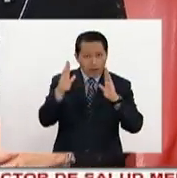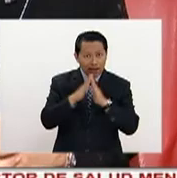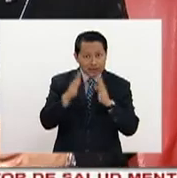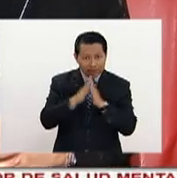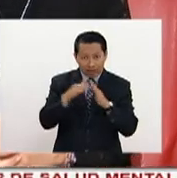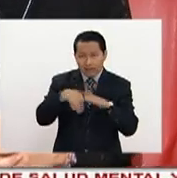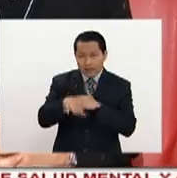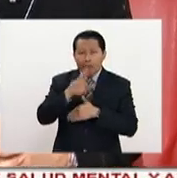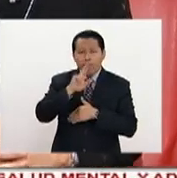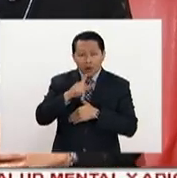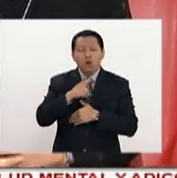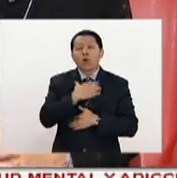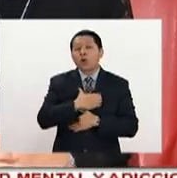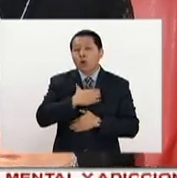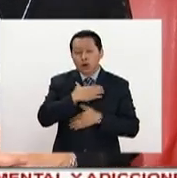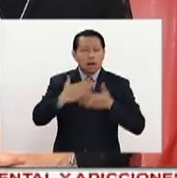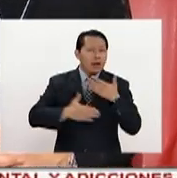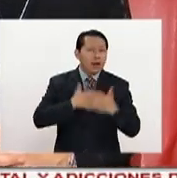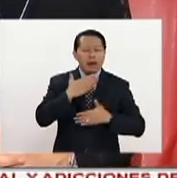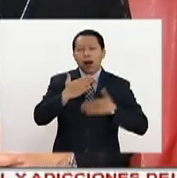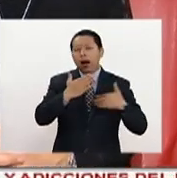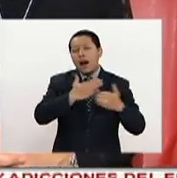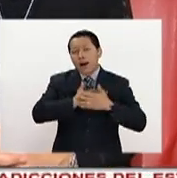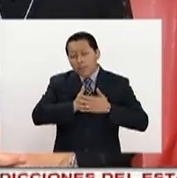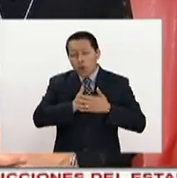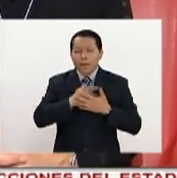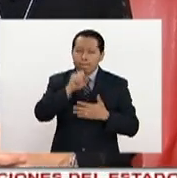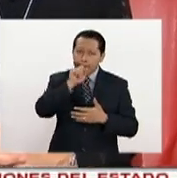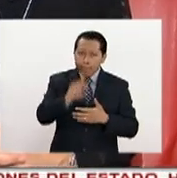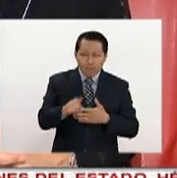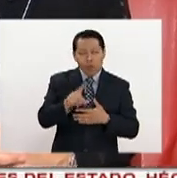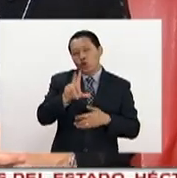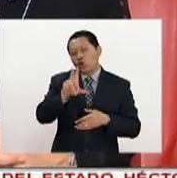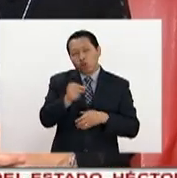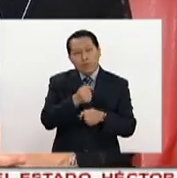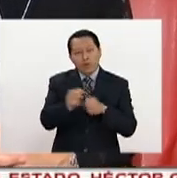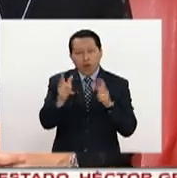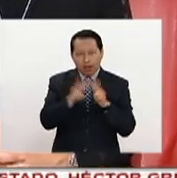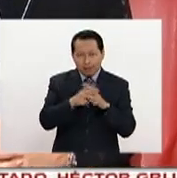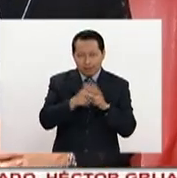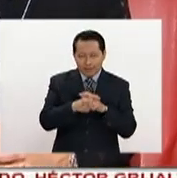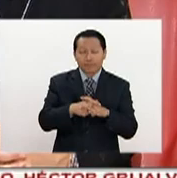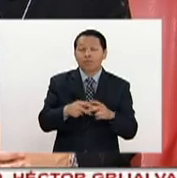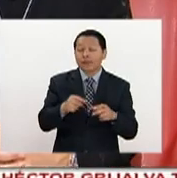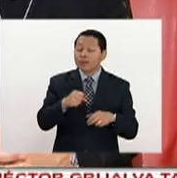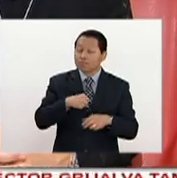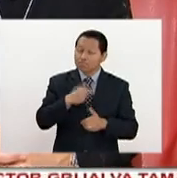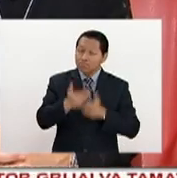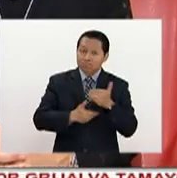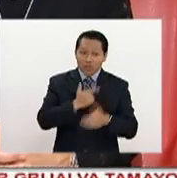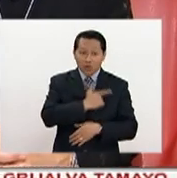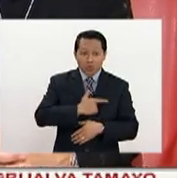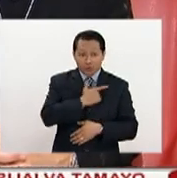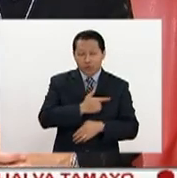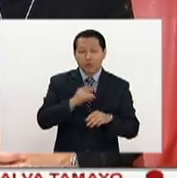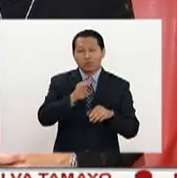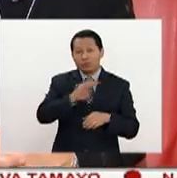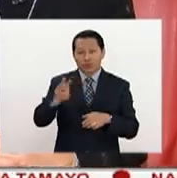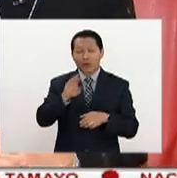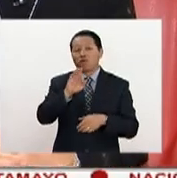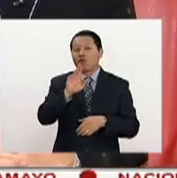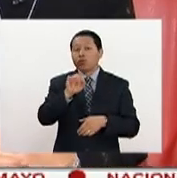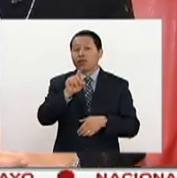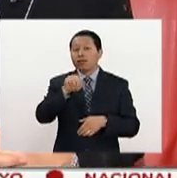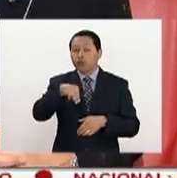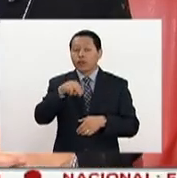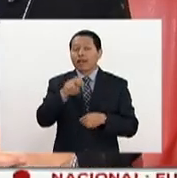de alegría, de amor y todo lo que queremos para este año, y no fuente de violencia ni de bullying. Estamos a sus órdenes en